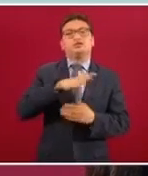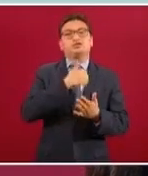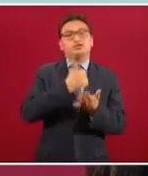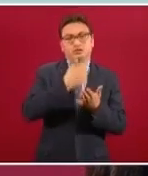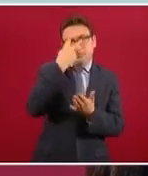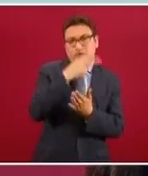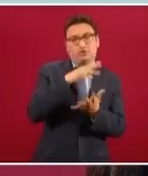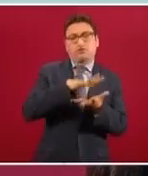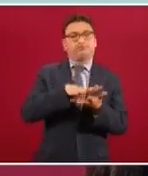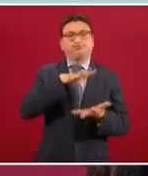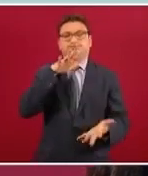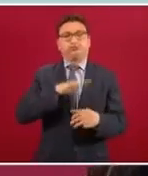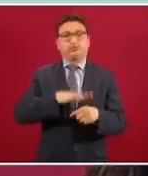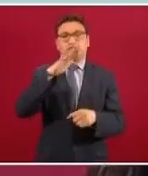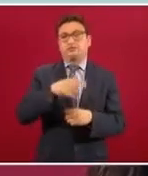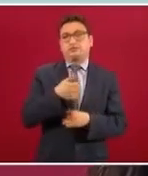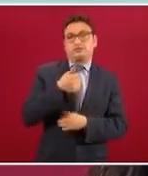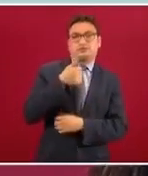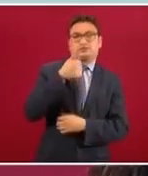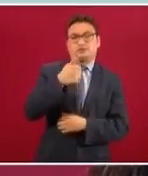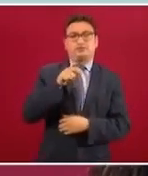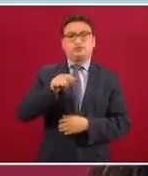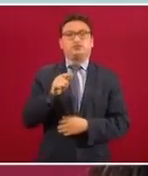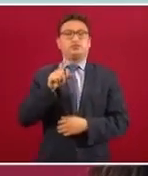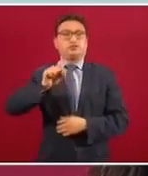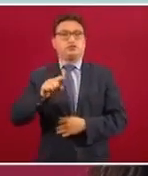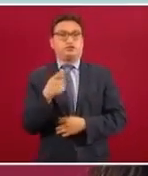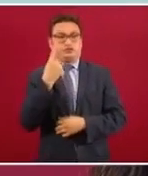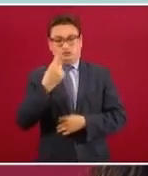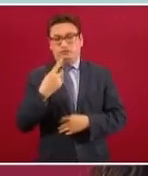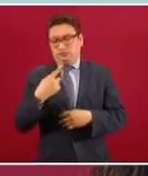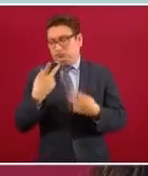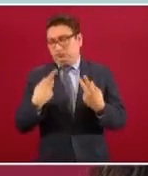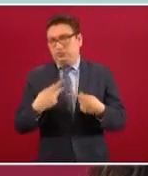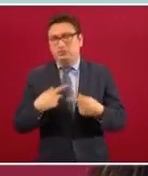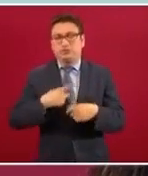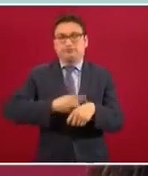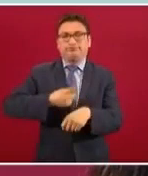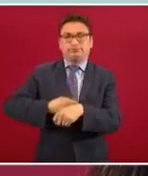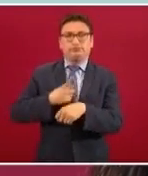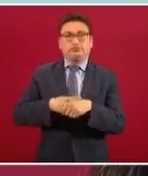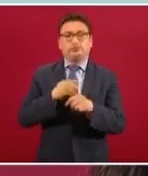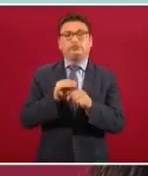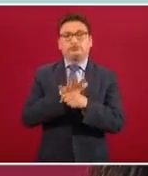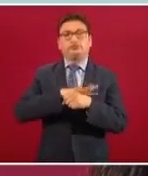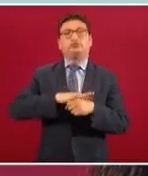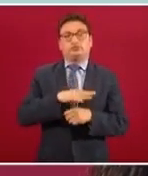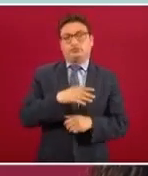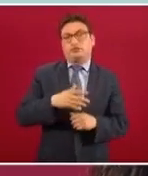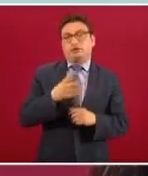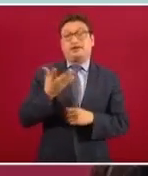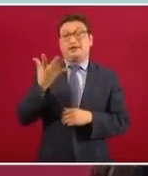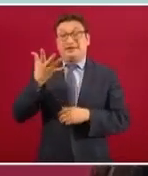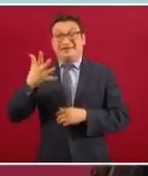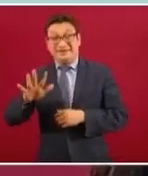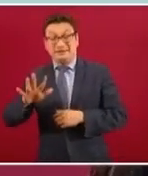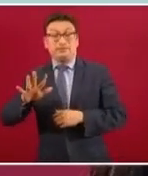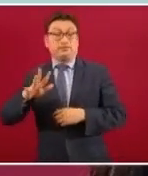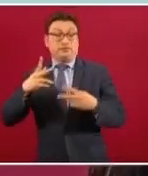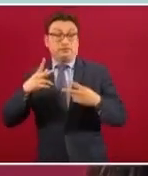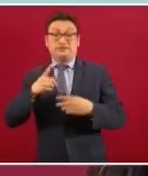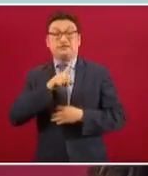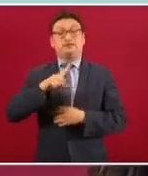tiene un claro predominio con 6.21 casos de enfermedad COVID por cada 100,000